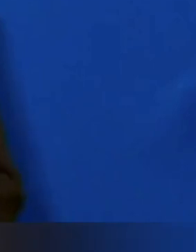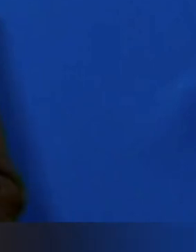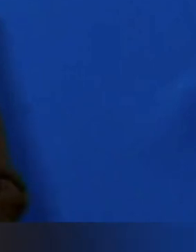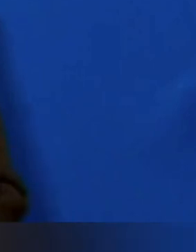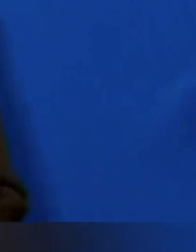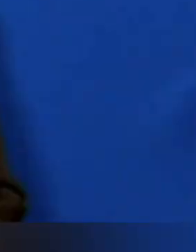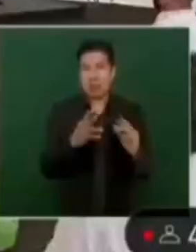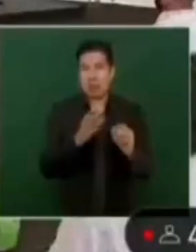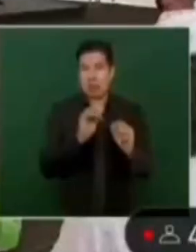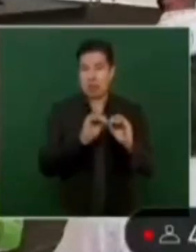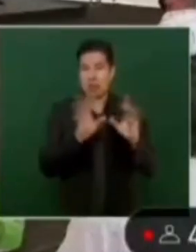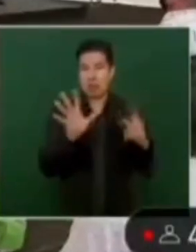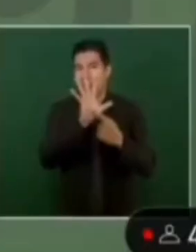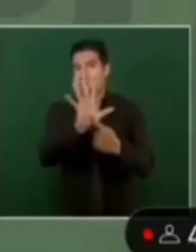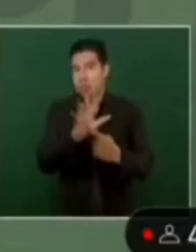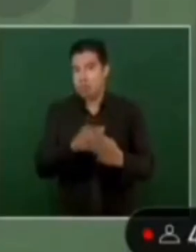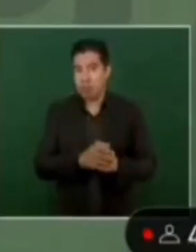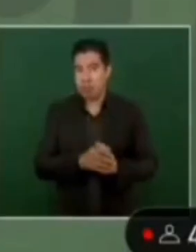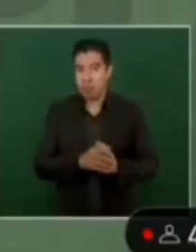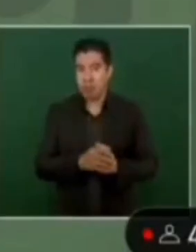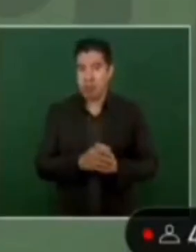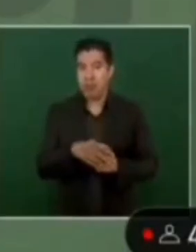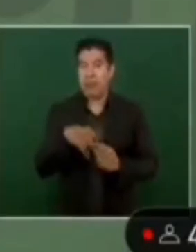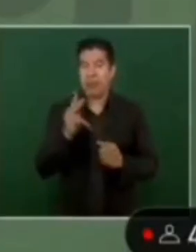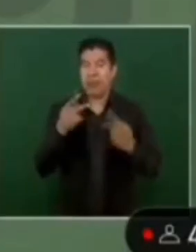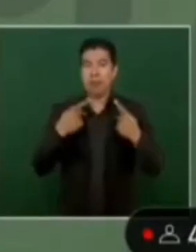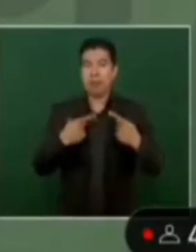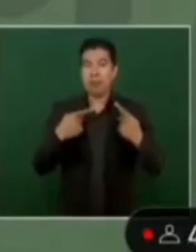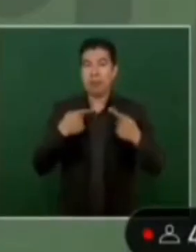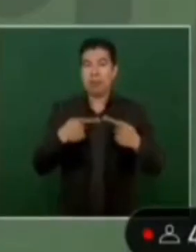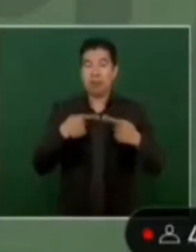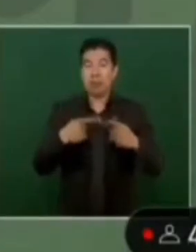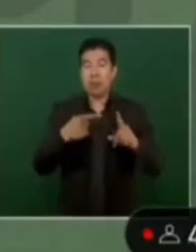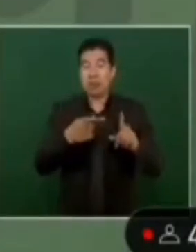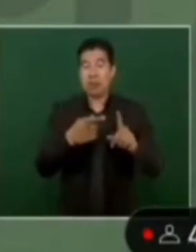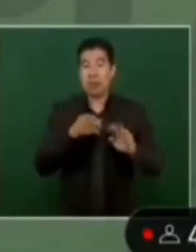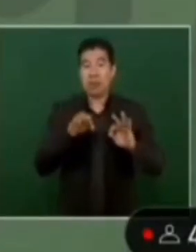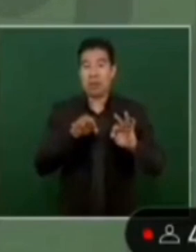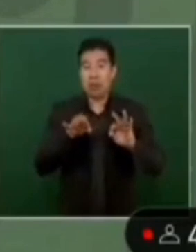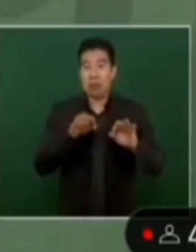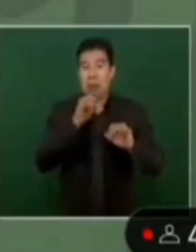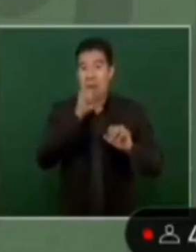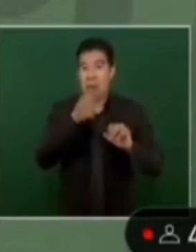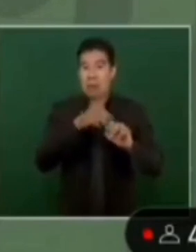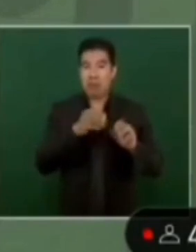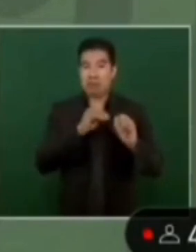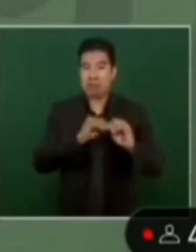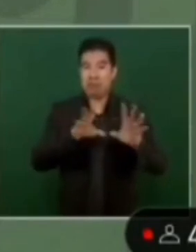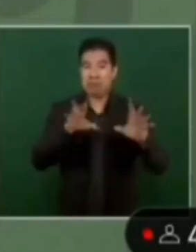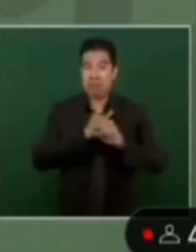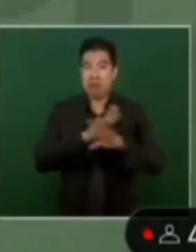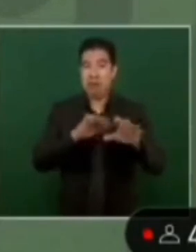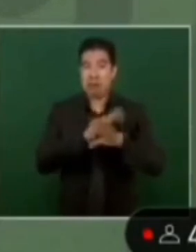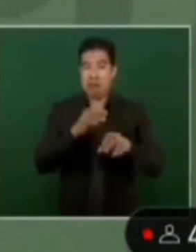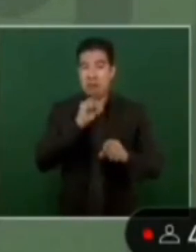de la República. Respecto a la preocupación del Parlamento Europeo sobre los asesinatos a periodistas, López Obrador dio a